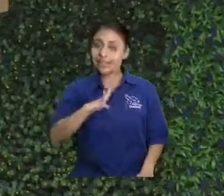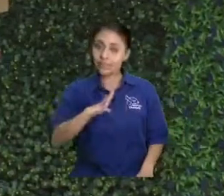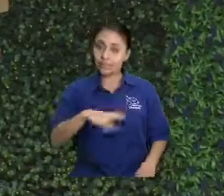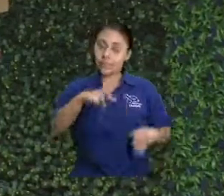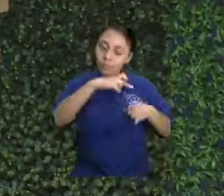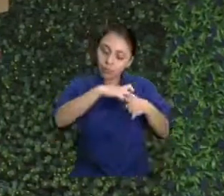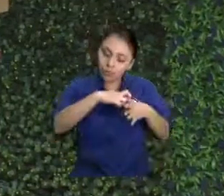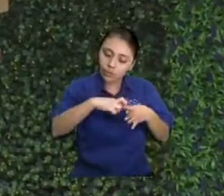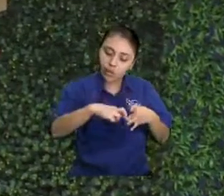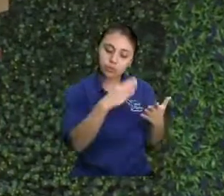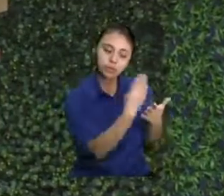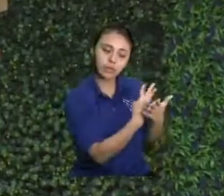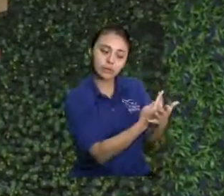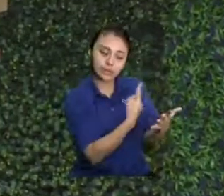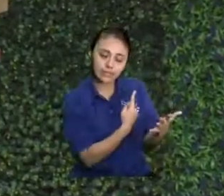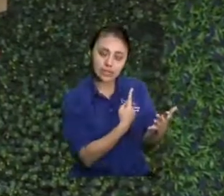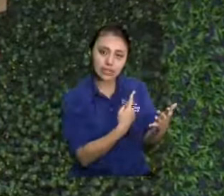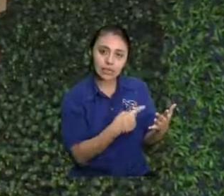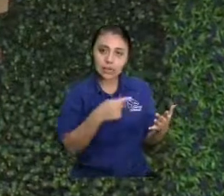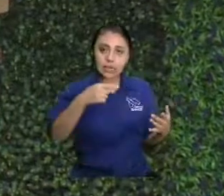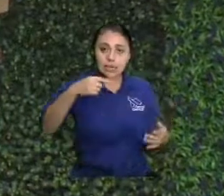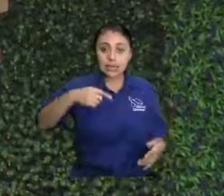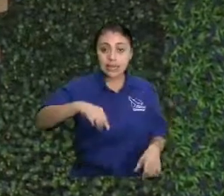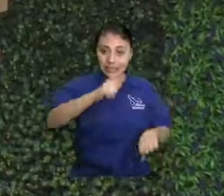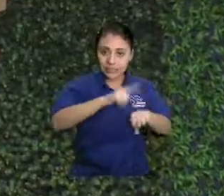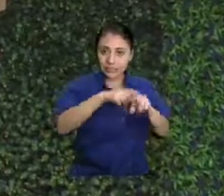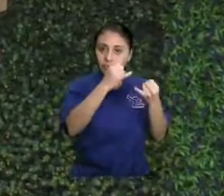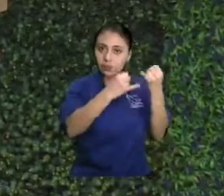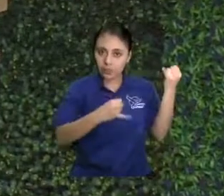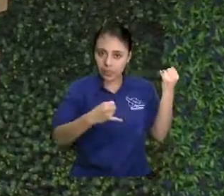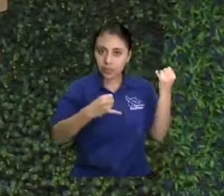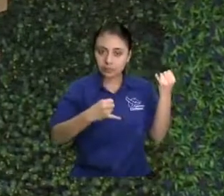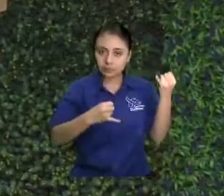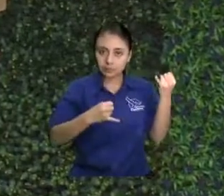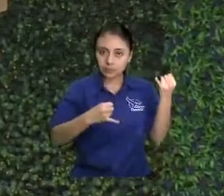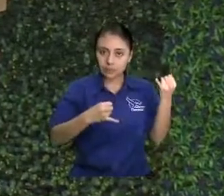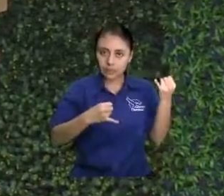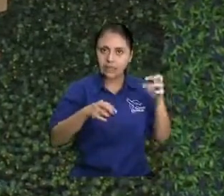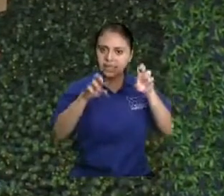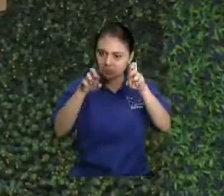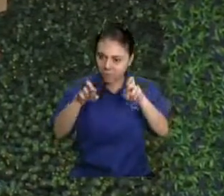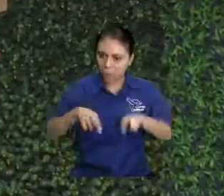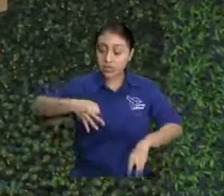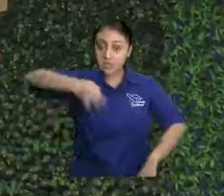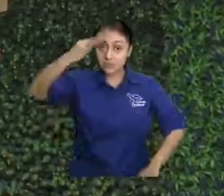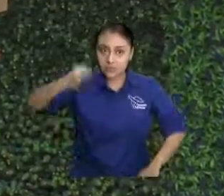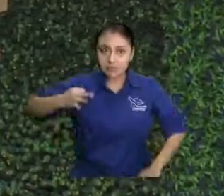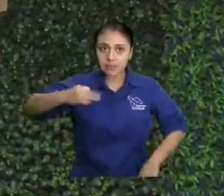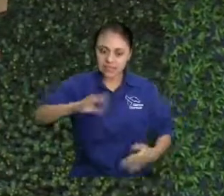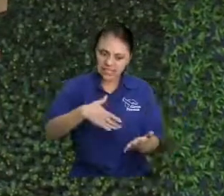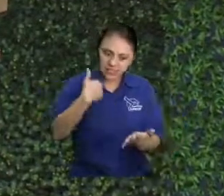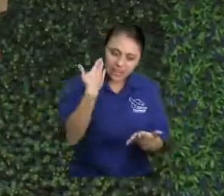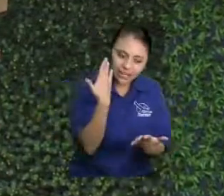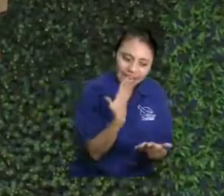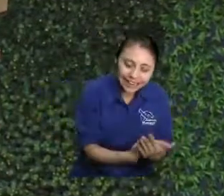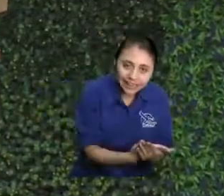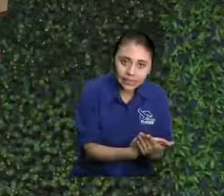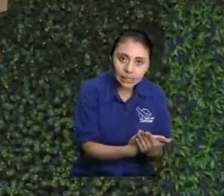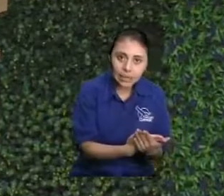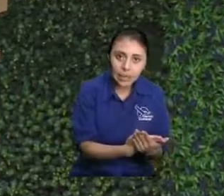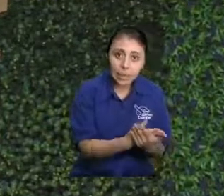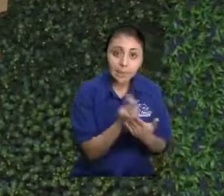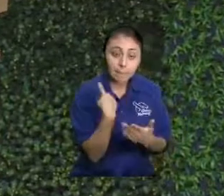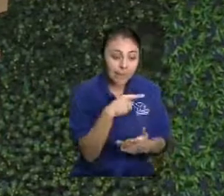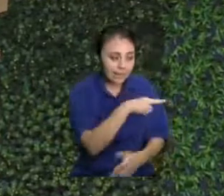también dice que en el final del tiempo aún algunos entendidos caerán para ser limpiados, emblanquecidos y